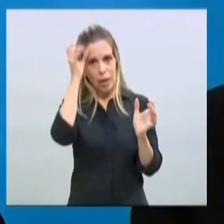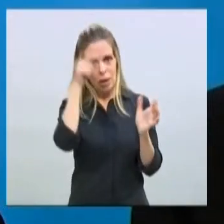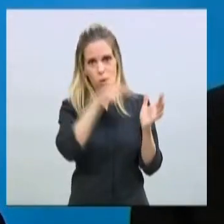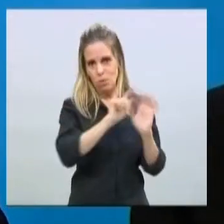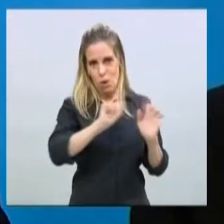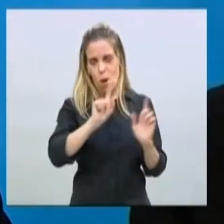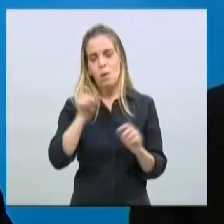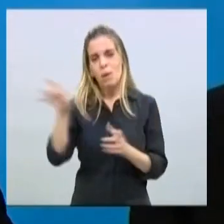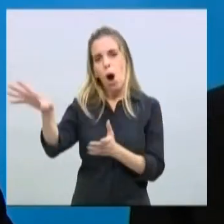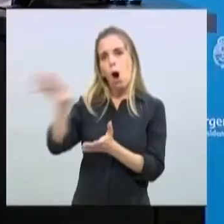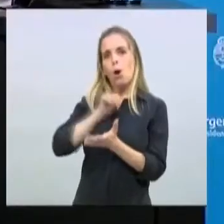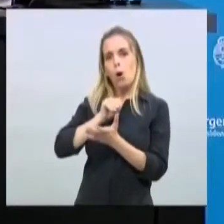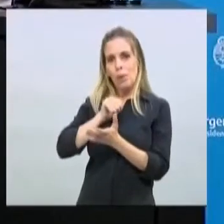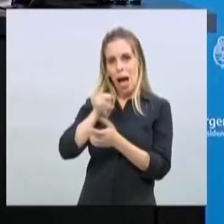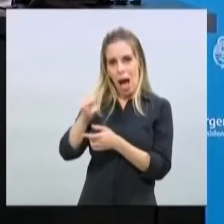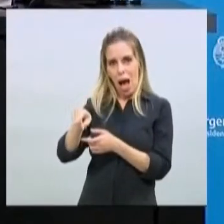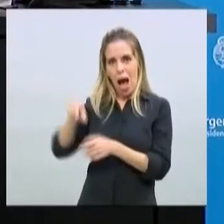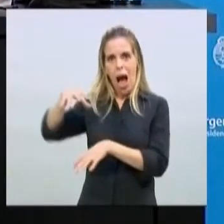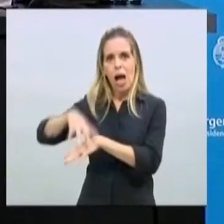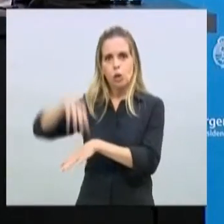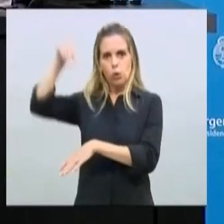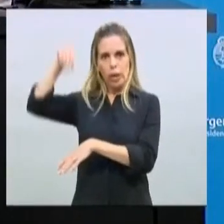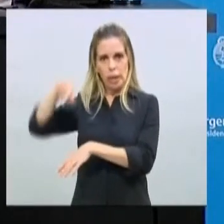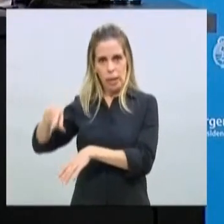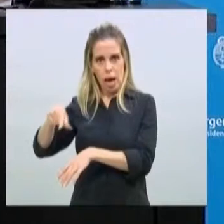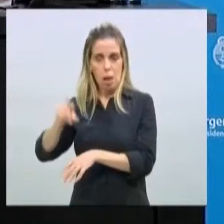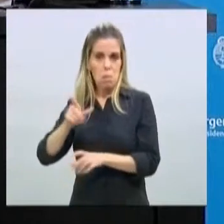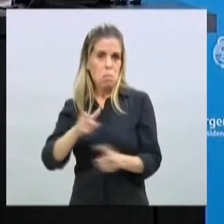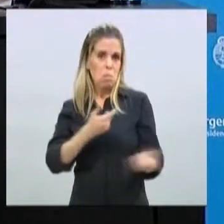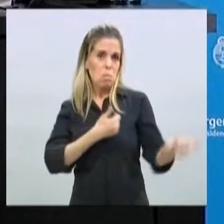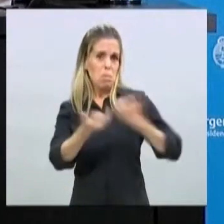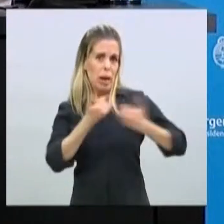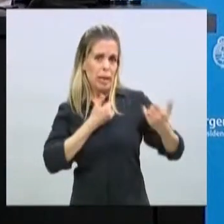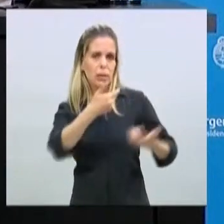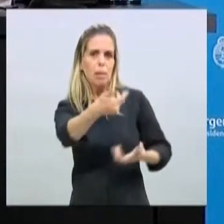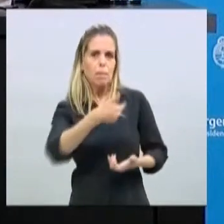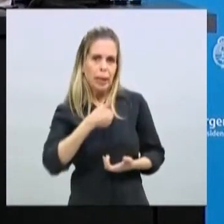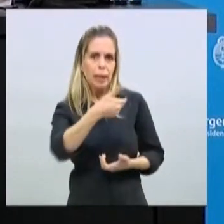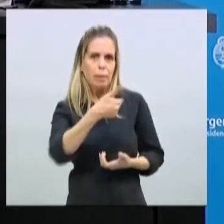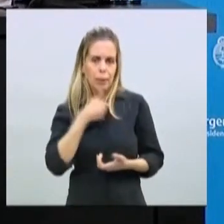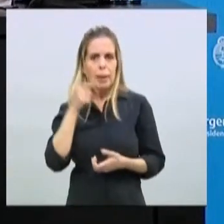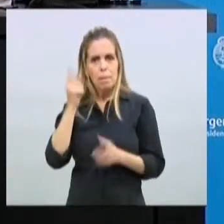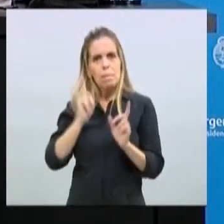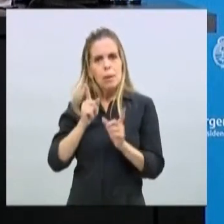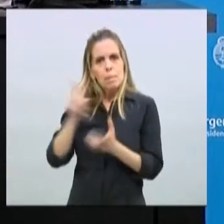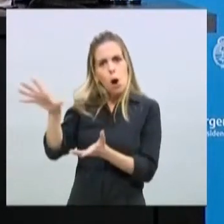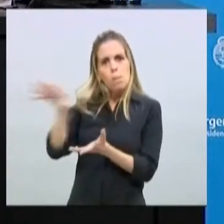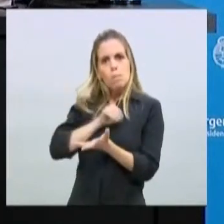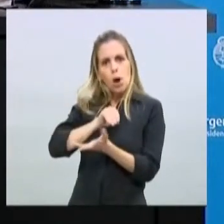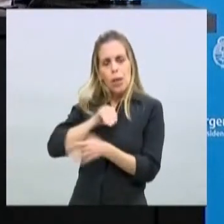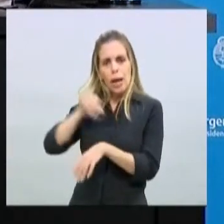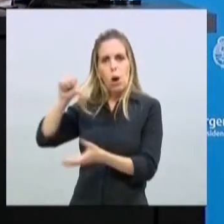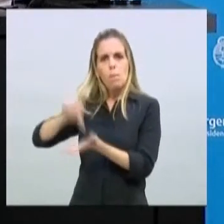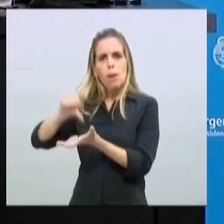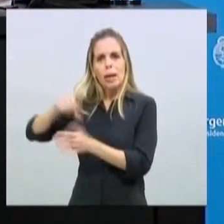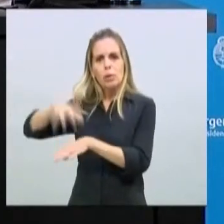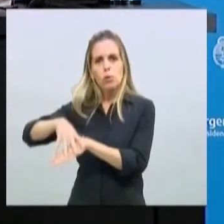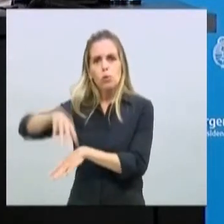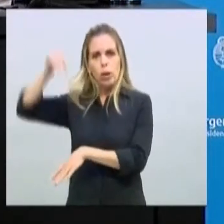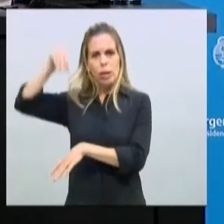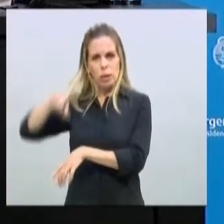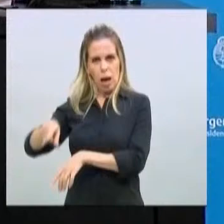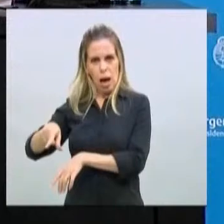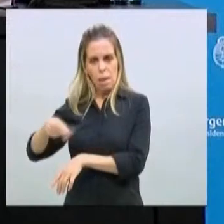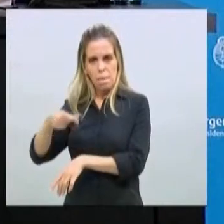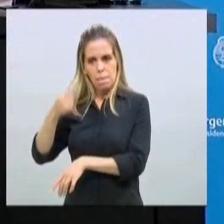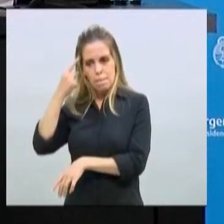Suecia, el de Noruega lo sigo encantado el ejemplo. Pero cuando me piden que siga el ejemplo sueco, la verdad lo que